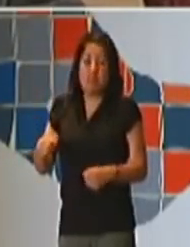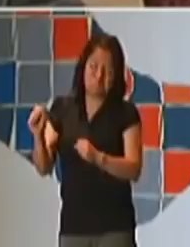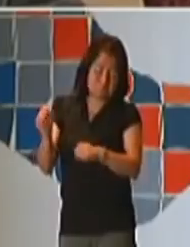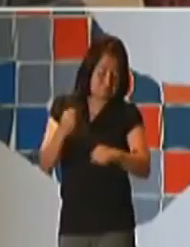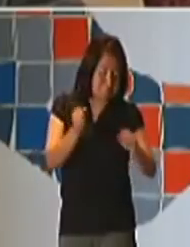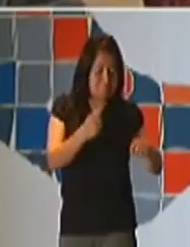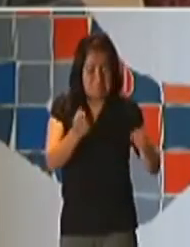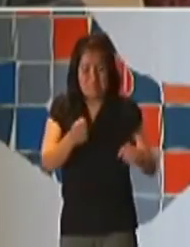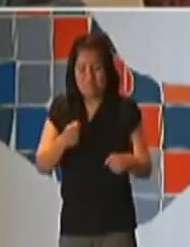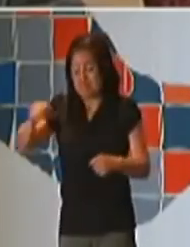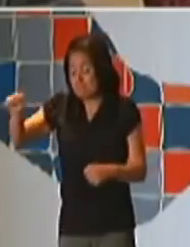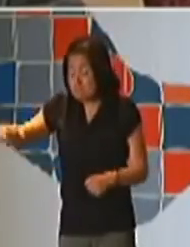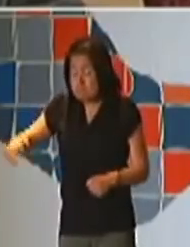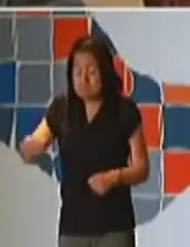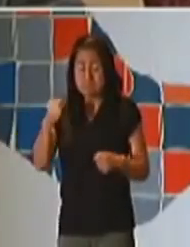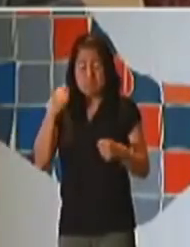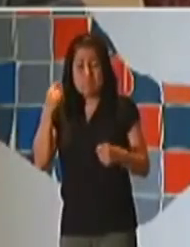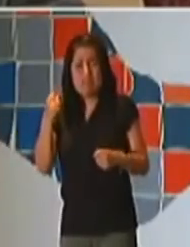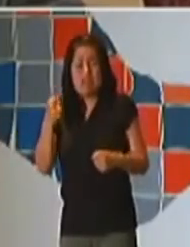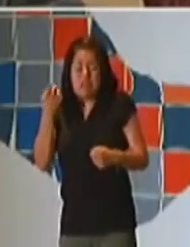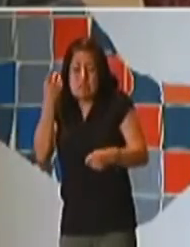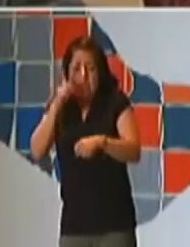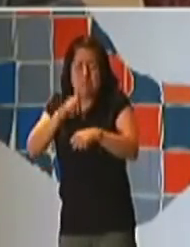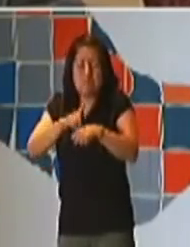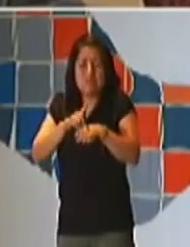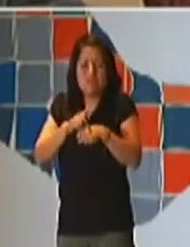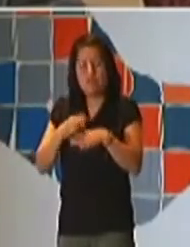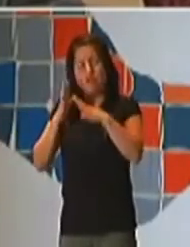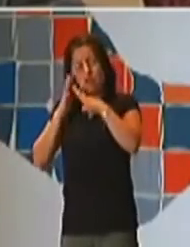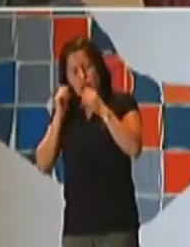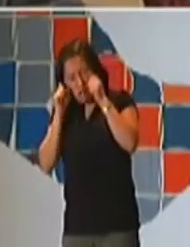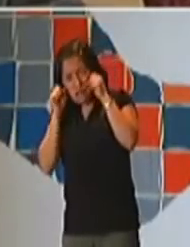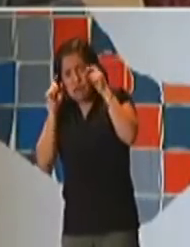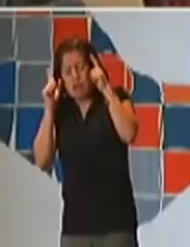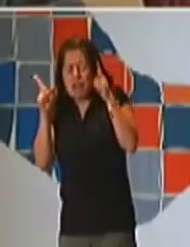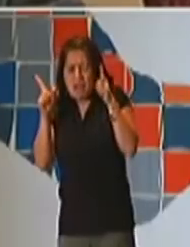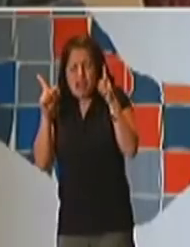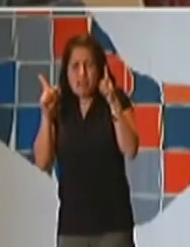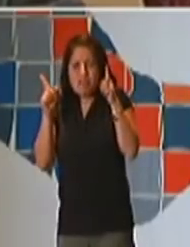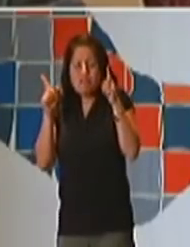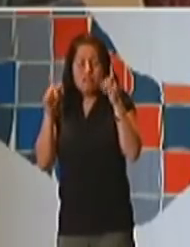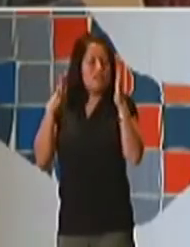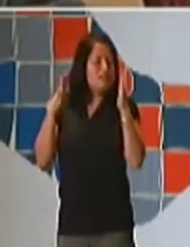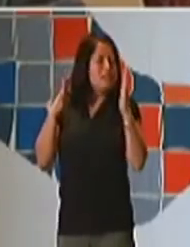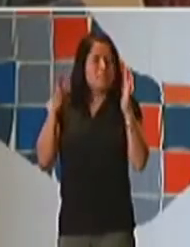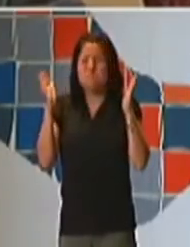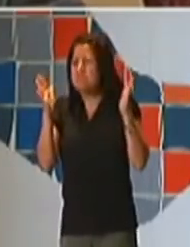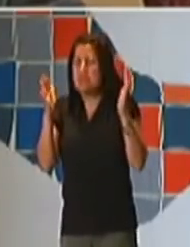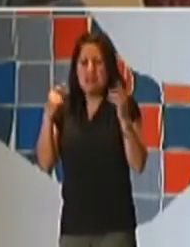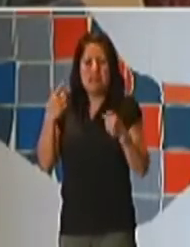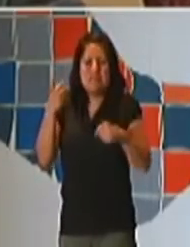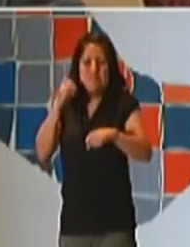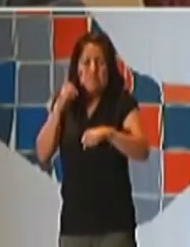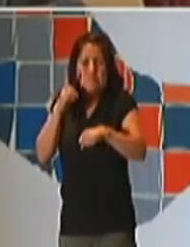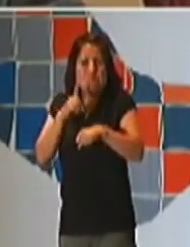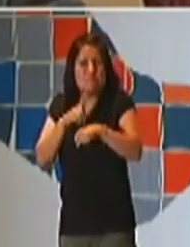cucharón despierta H día la cabeza entre los hombros dormida H día